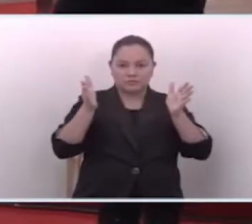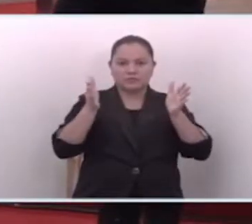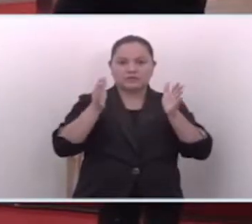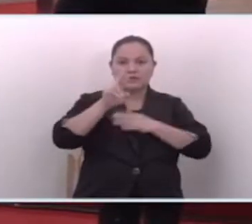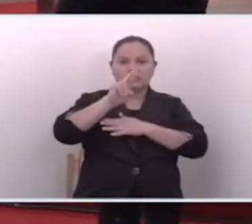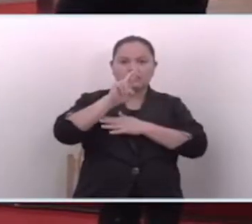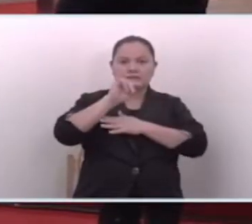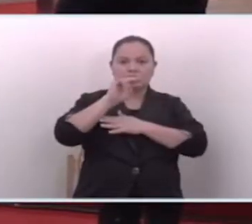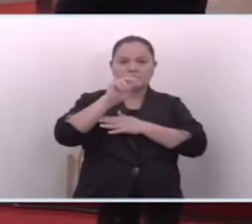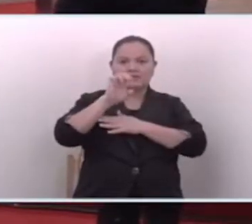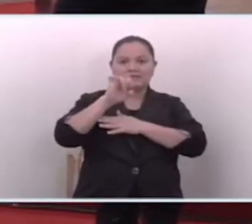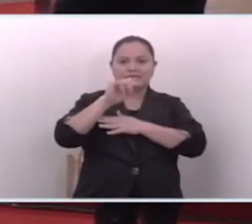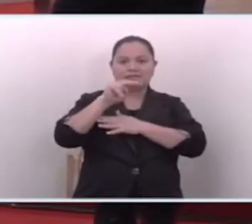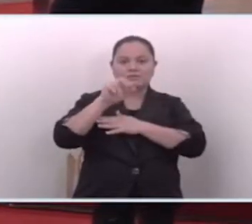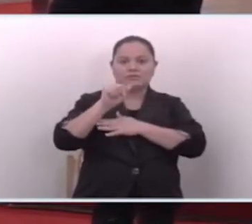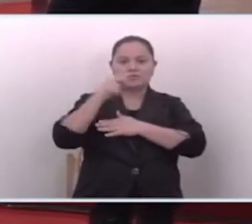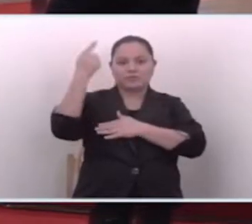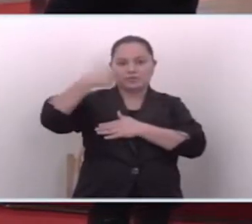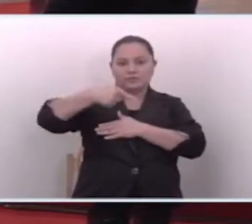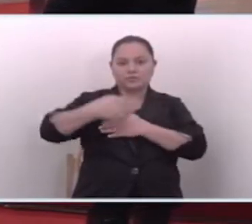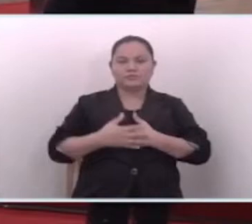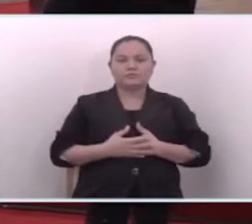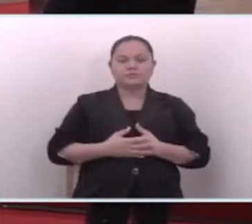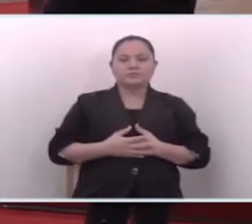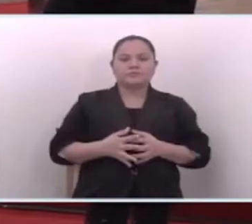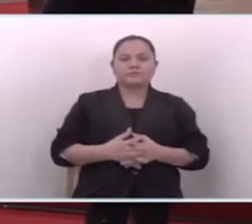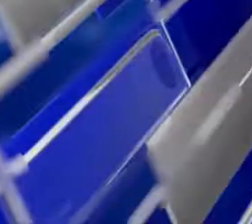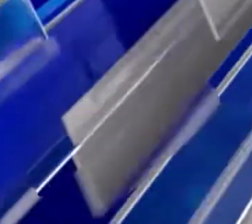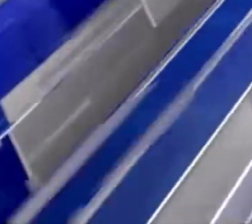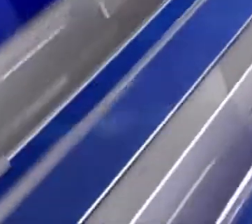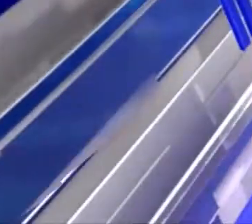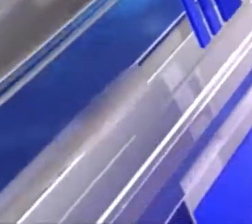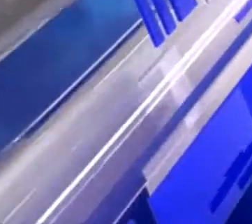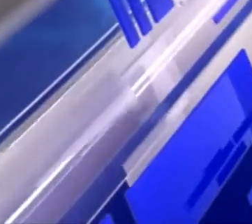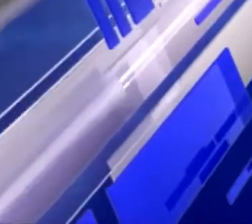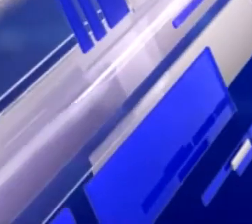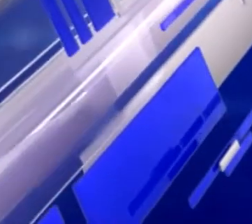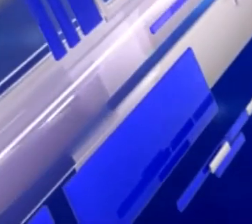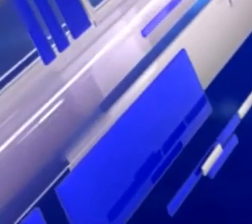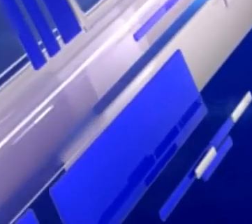de excepción. Para ITV Noticias, Luis Escobar.